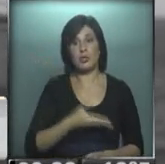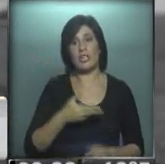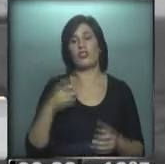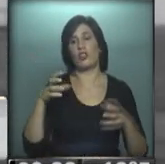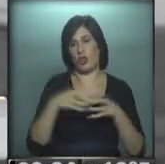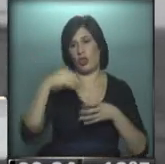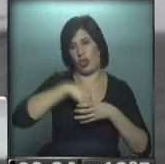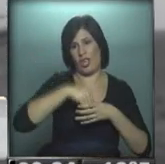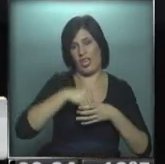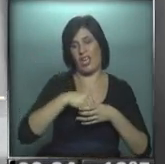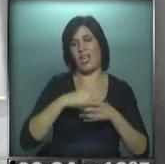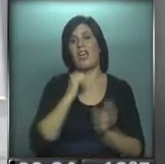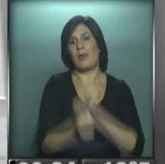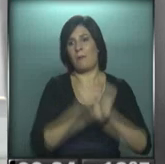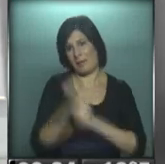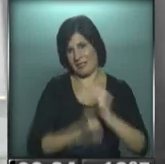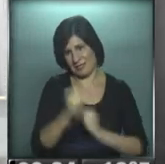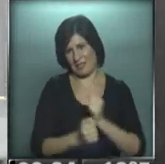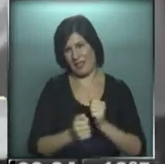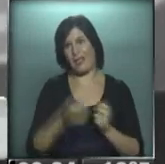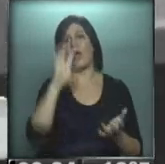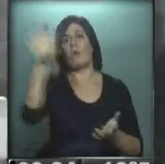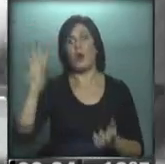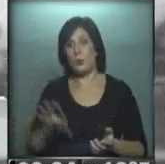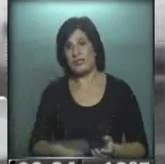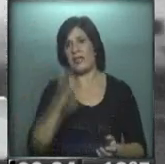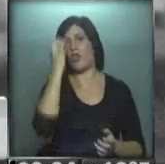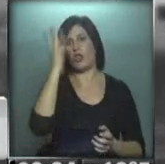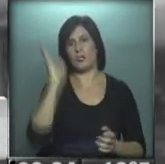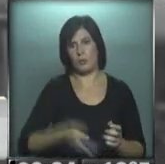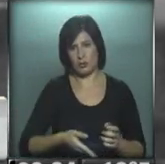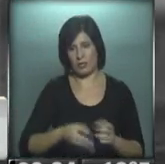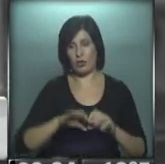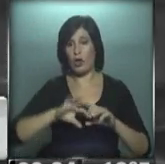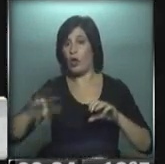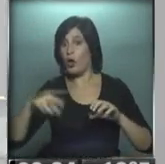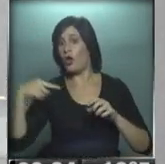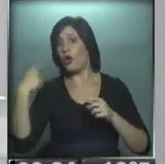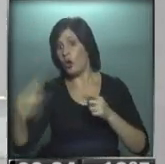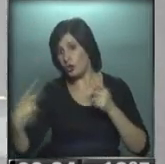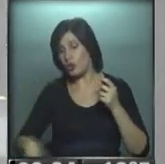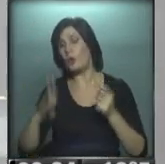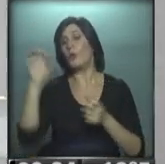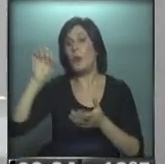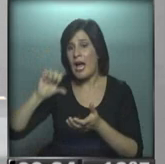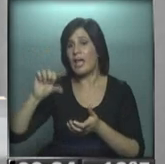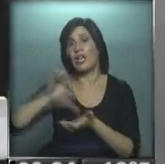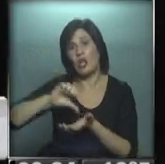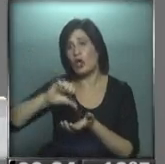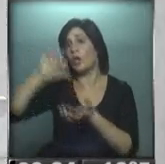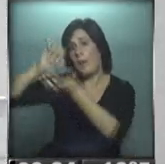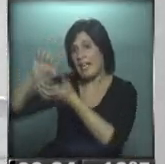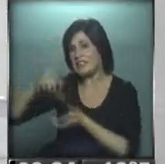denominada acción de oro, y las provincias, el 12%. El resto pasó a manos de bancos y grupos de inversión extranjeros,